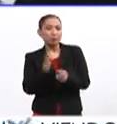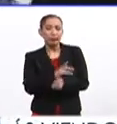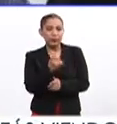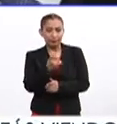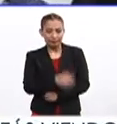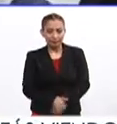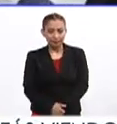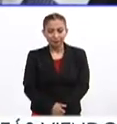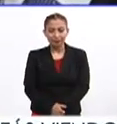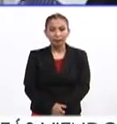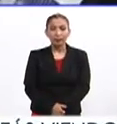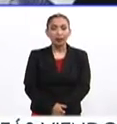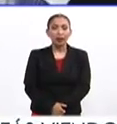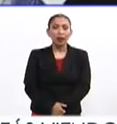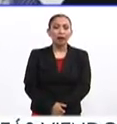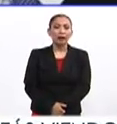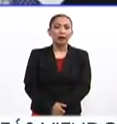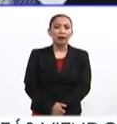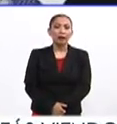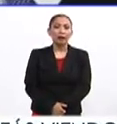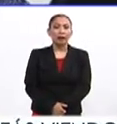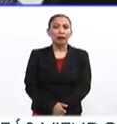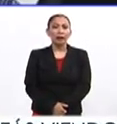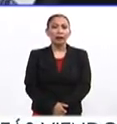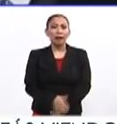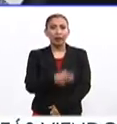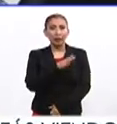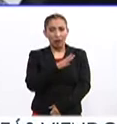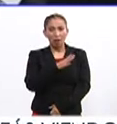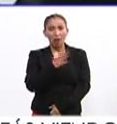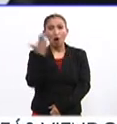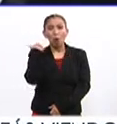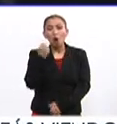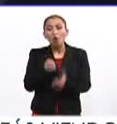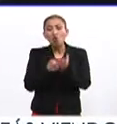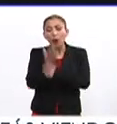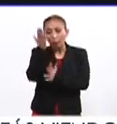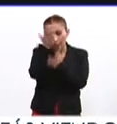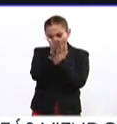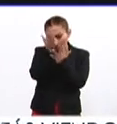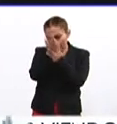porque hubo pues